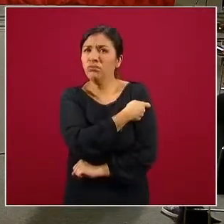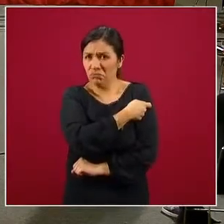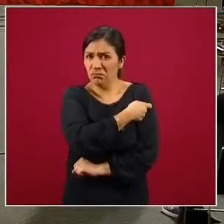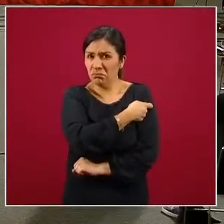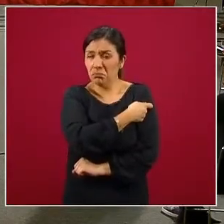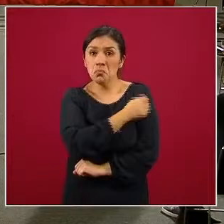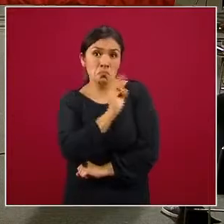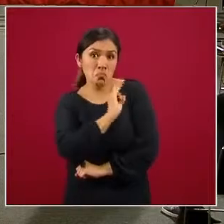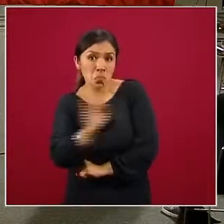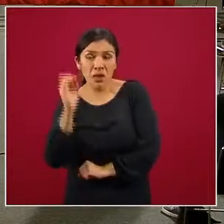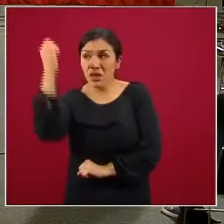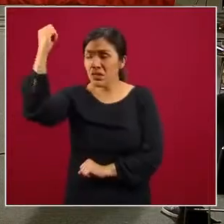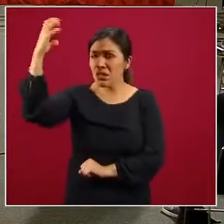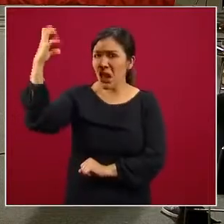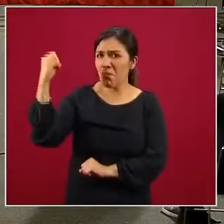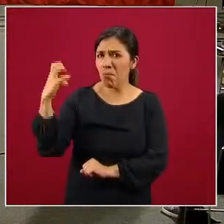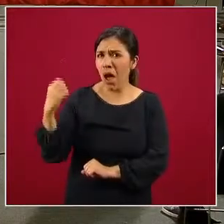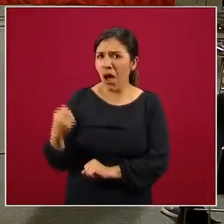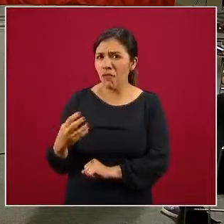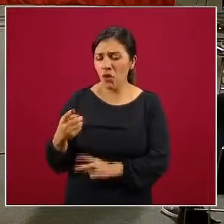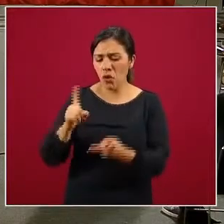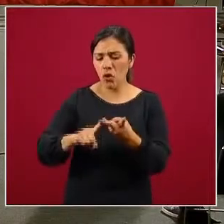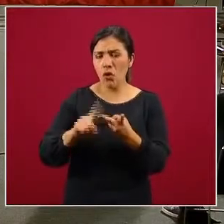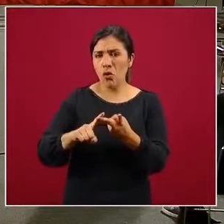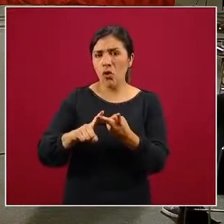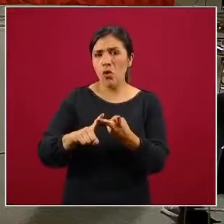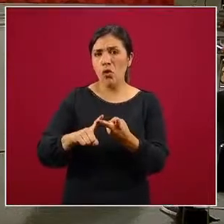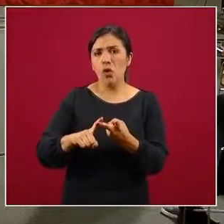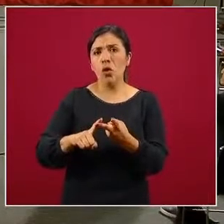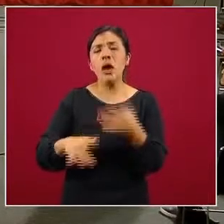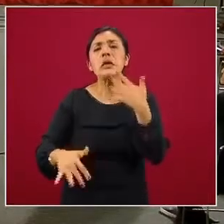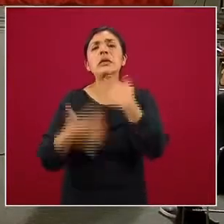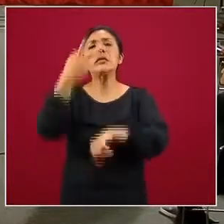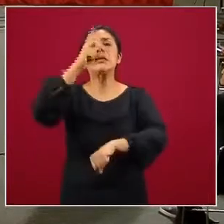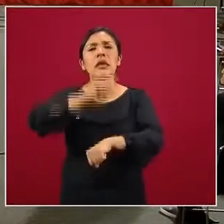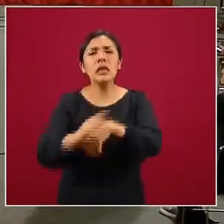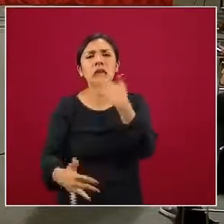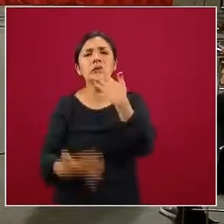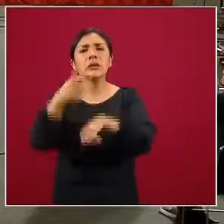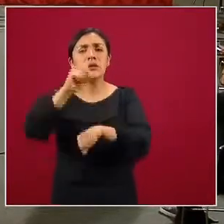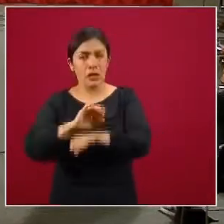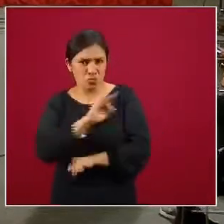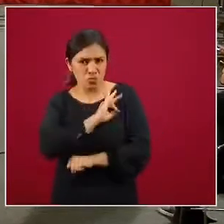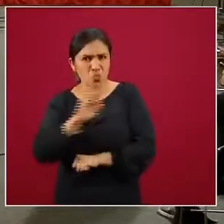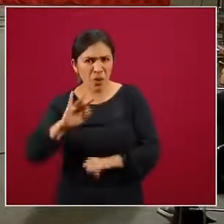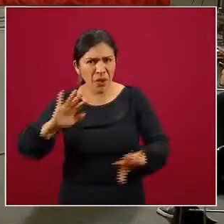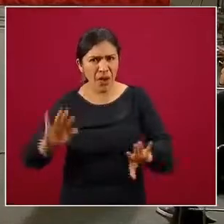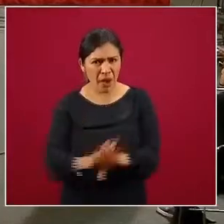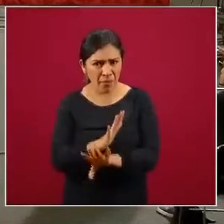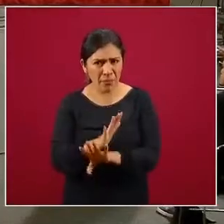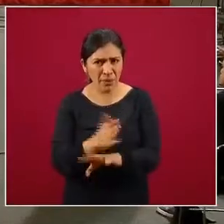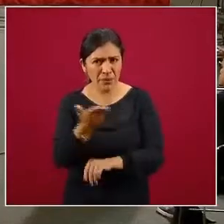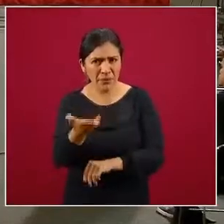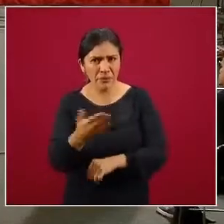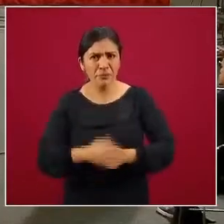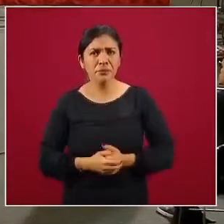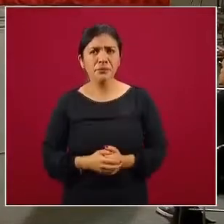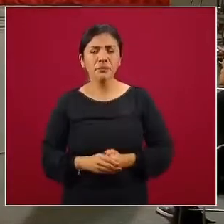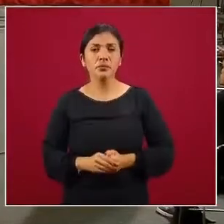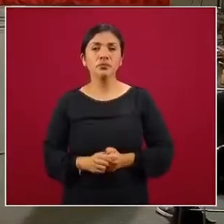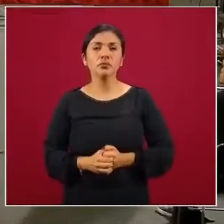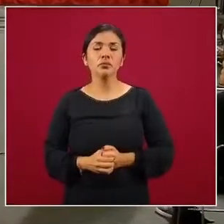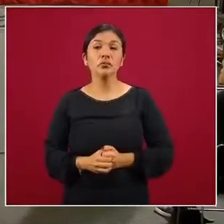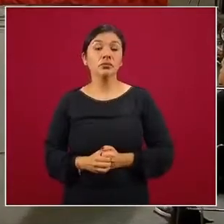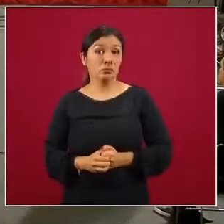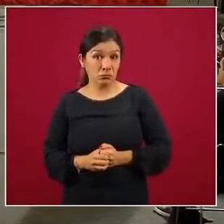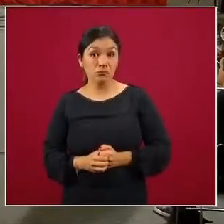si es posible el semáforo que sea quincenal. Muchas gracias. Gracias, Araceli. No hay